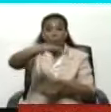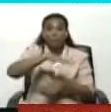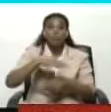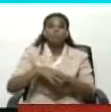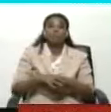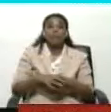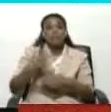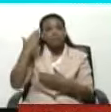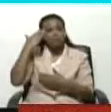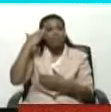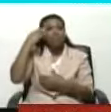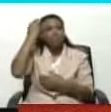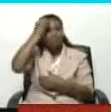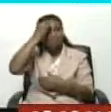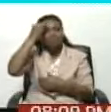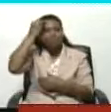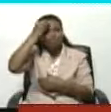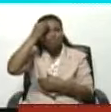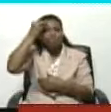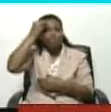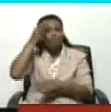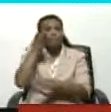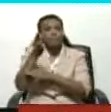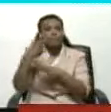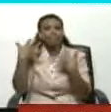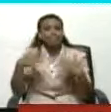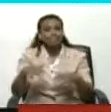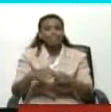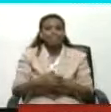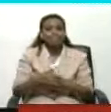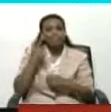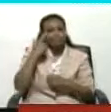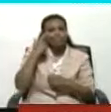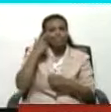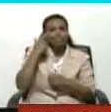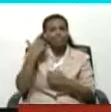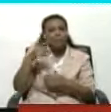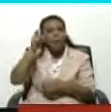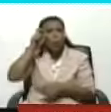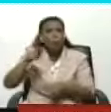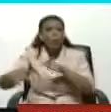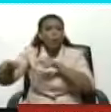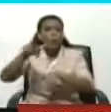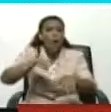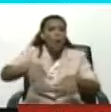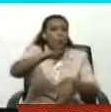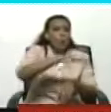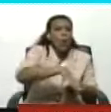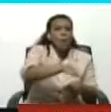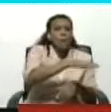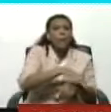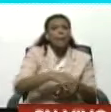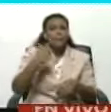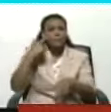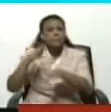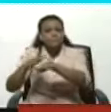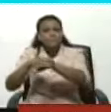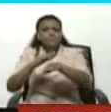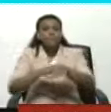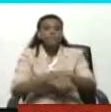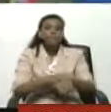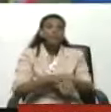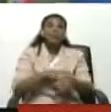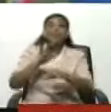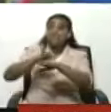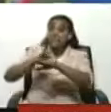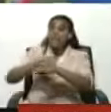Esa reflexión hay que llevarla. Hay que llevarla de pueblo en pueblo, de calle en calle, Ángel, por favor. Sí, mi presidente,